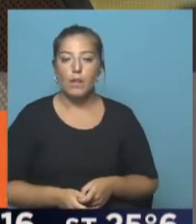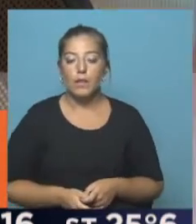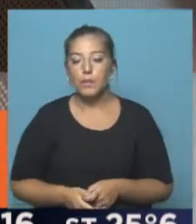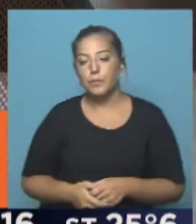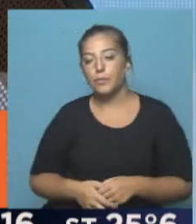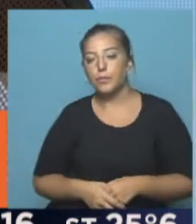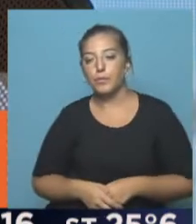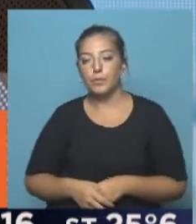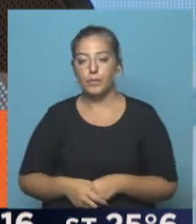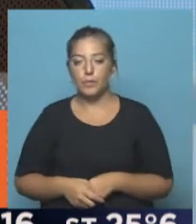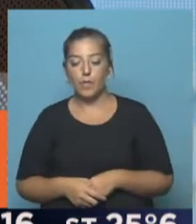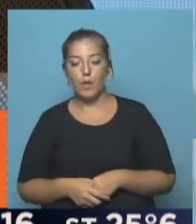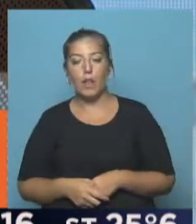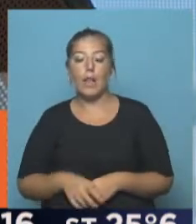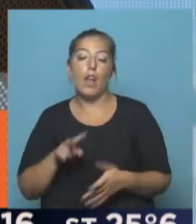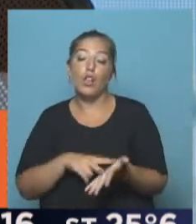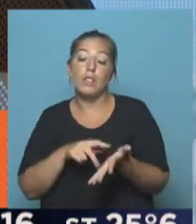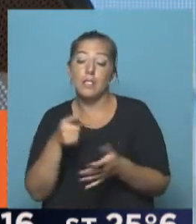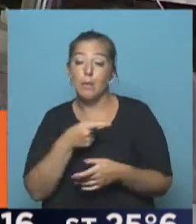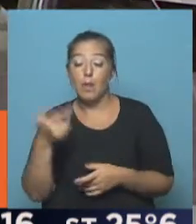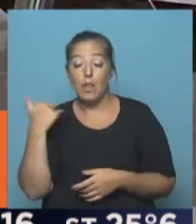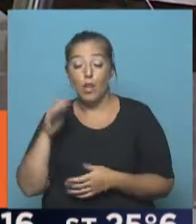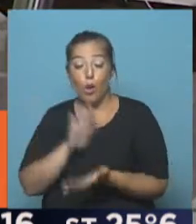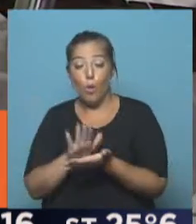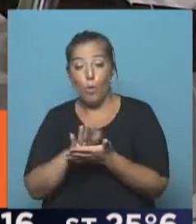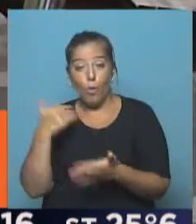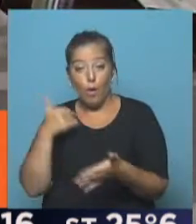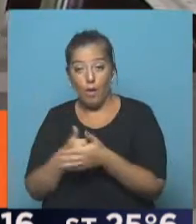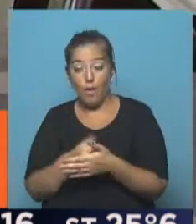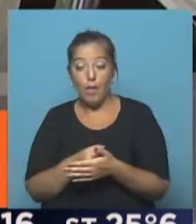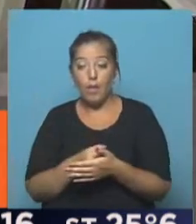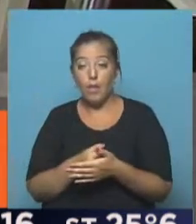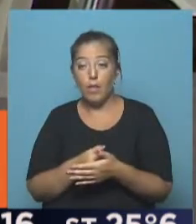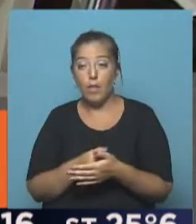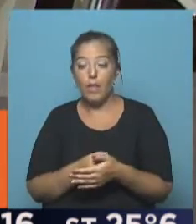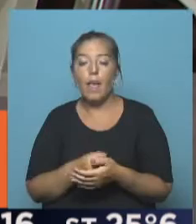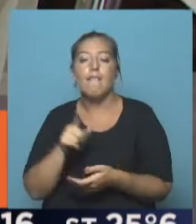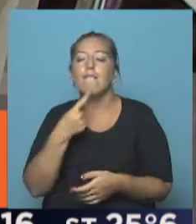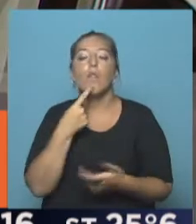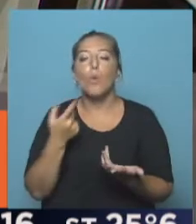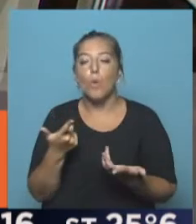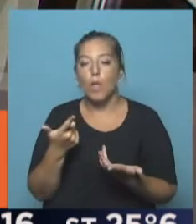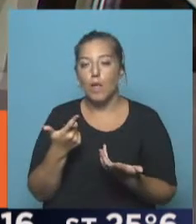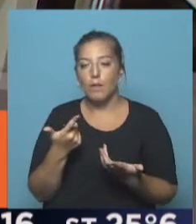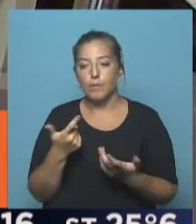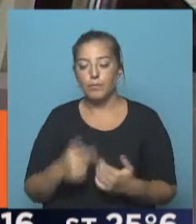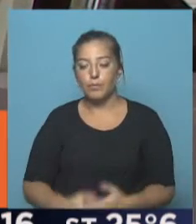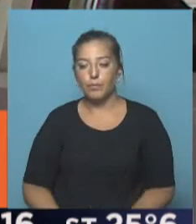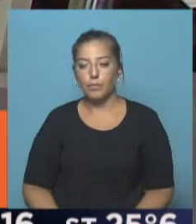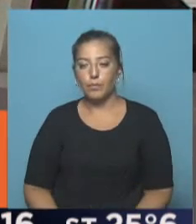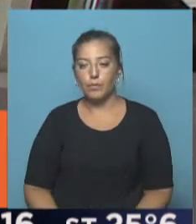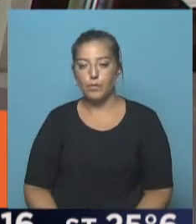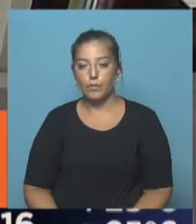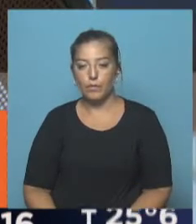fue esta cosa tan nueva, inédita y de y que genera incertidumbre, con tirar